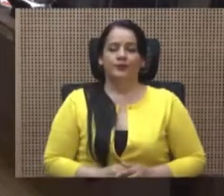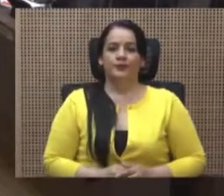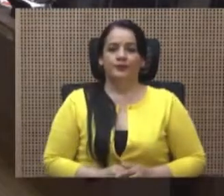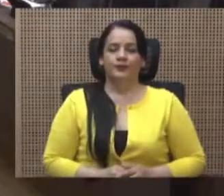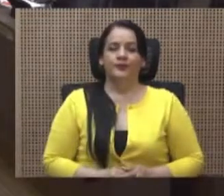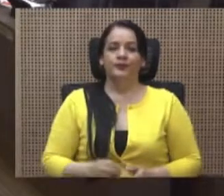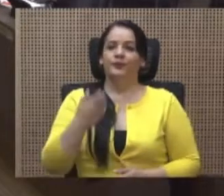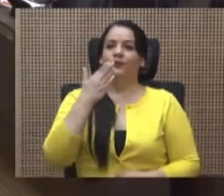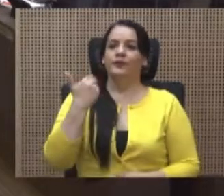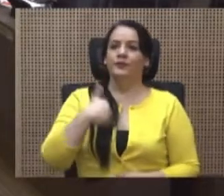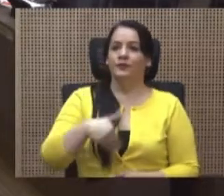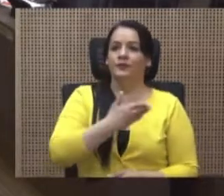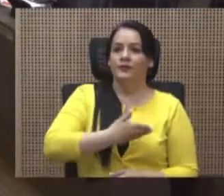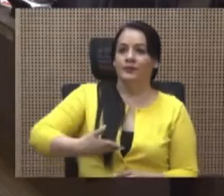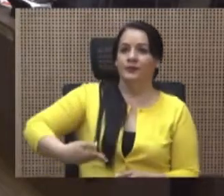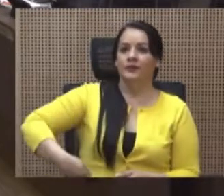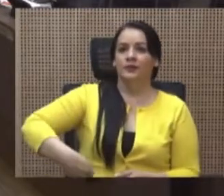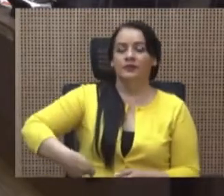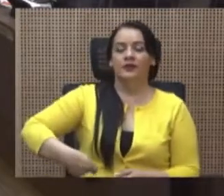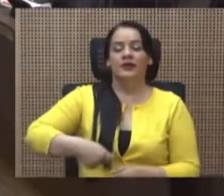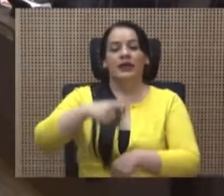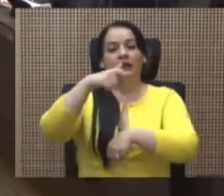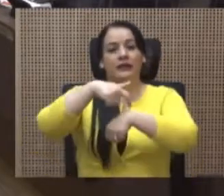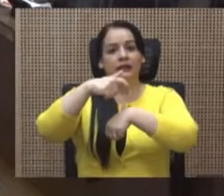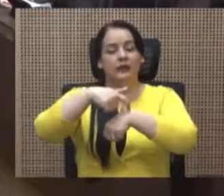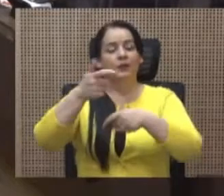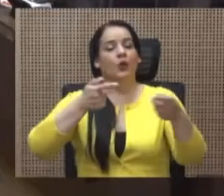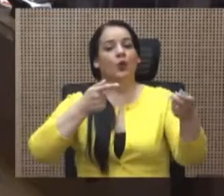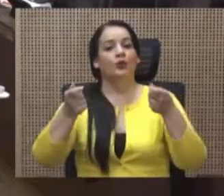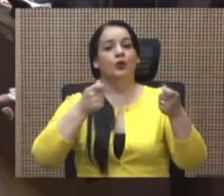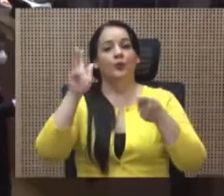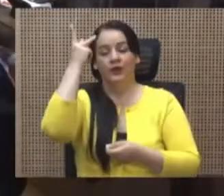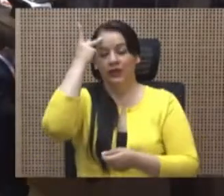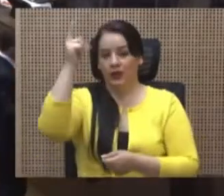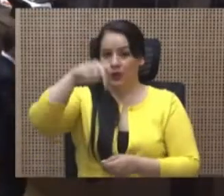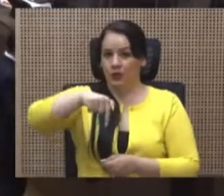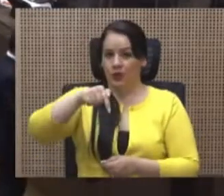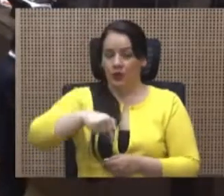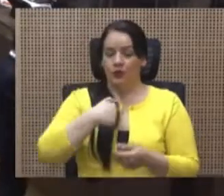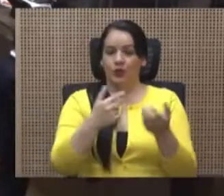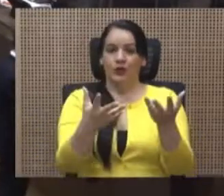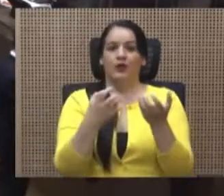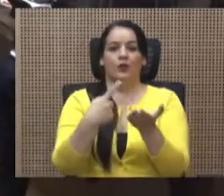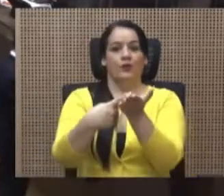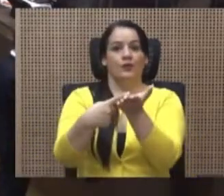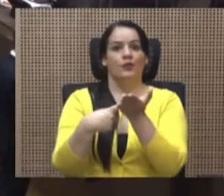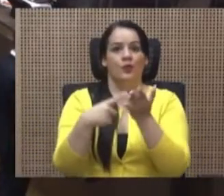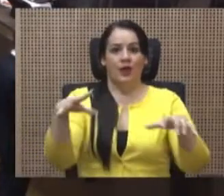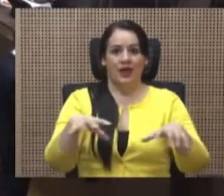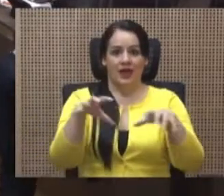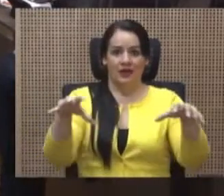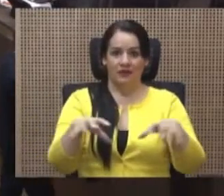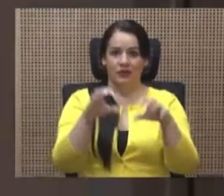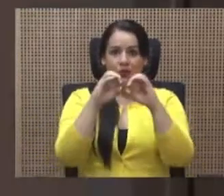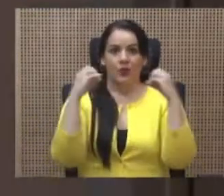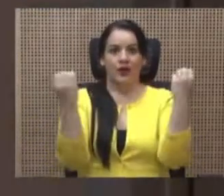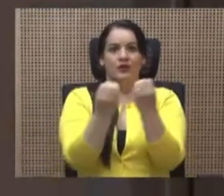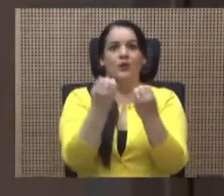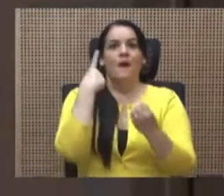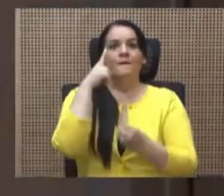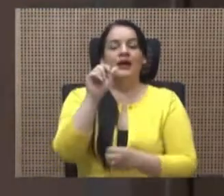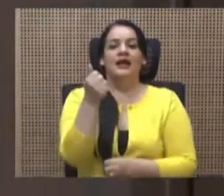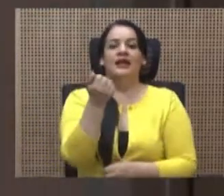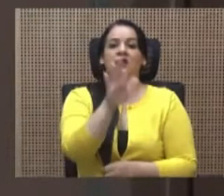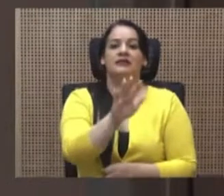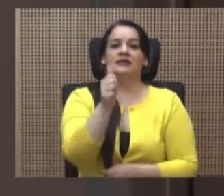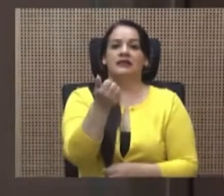gracias señor presidente en el tiempo de control político de hoy quería comentarles sobre un evento que estamos organizando para el 15